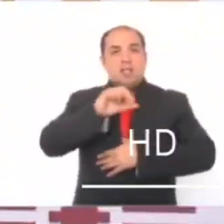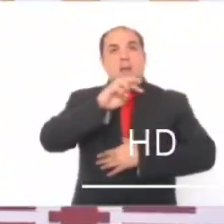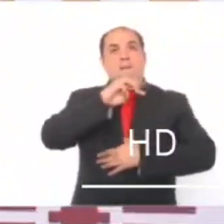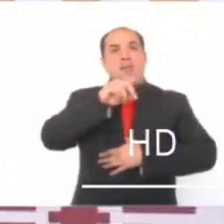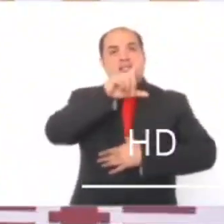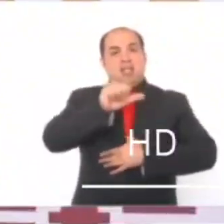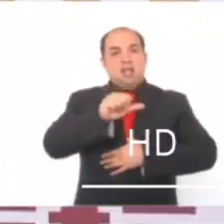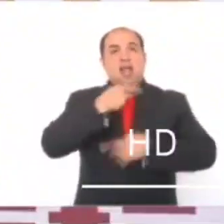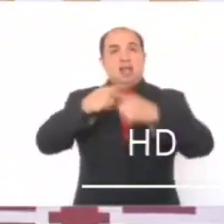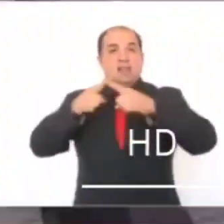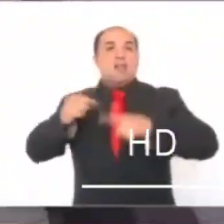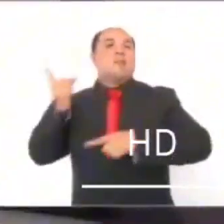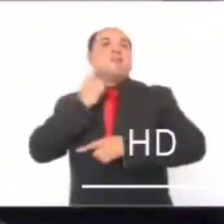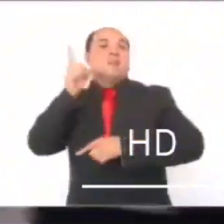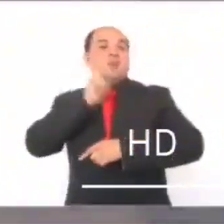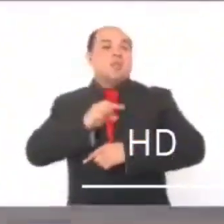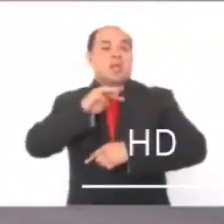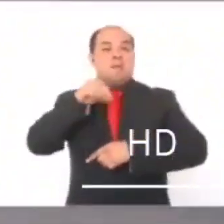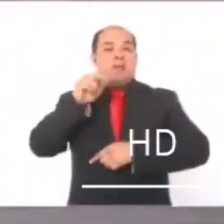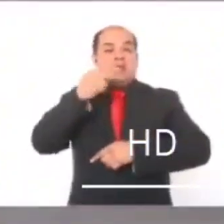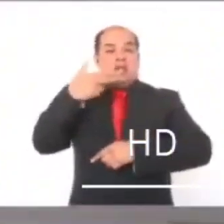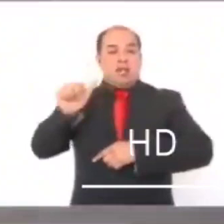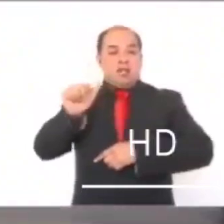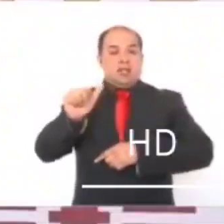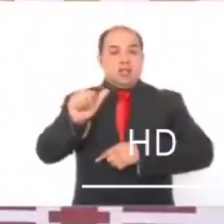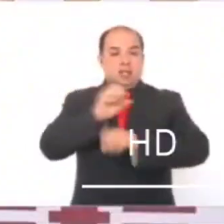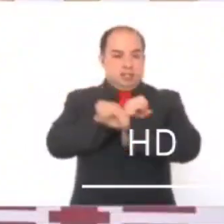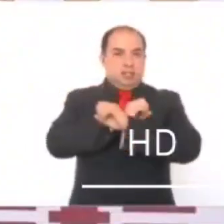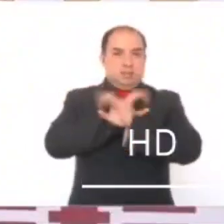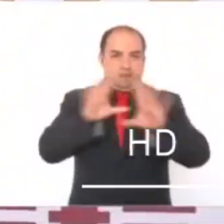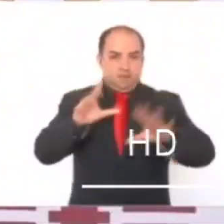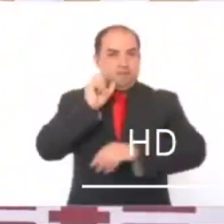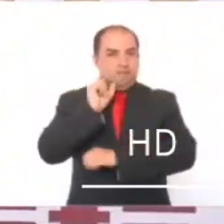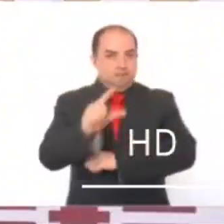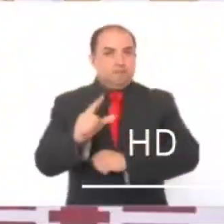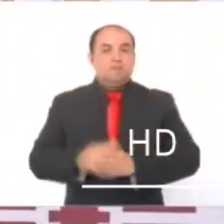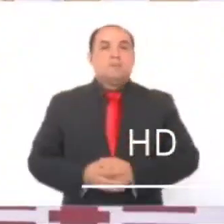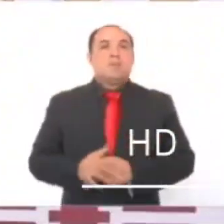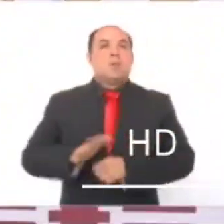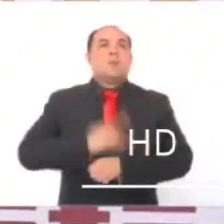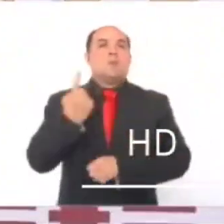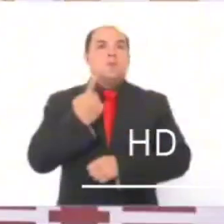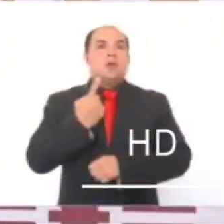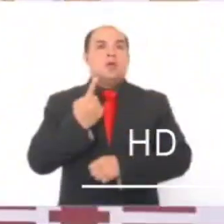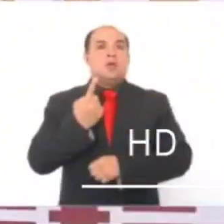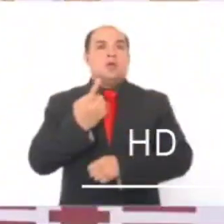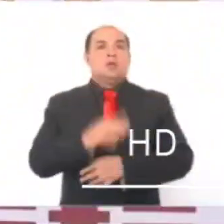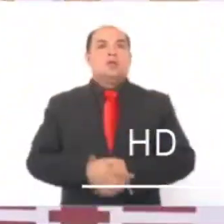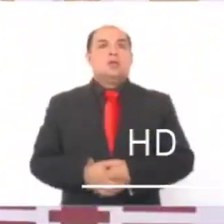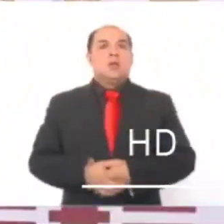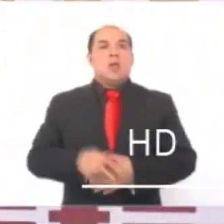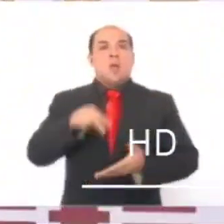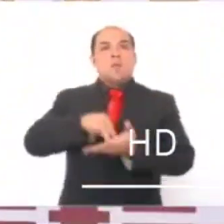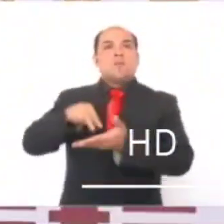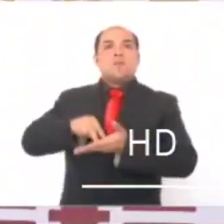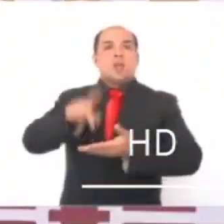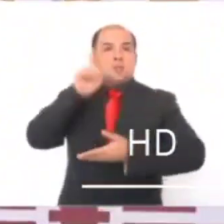Marcela y todas las diputadas, Marta, por supuesto, porque presencia de mujer